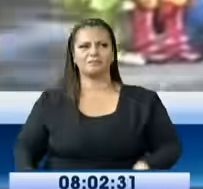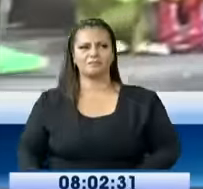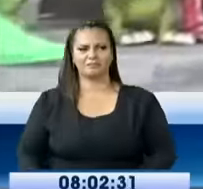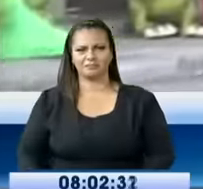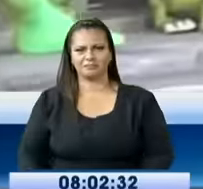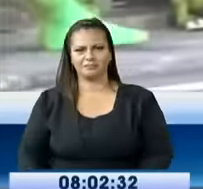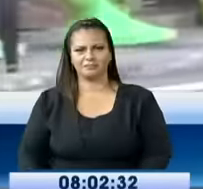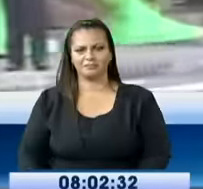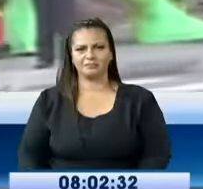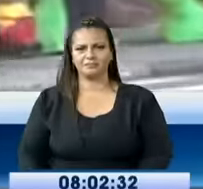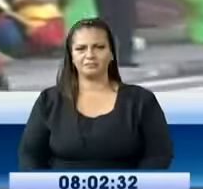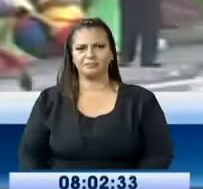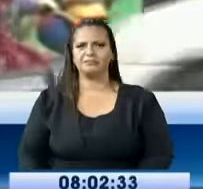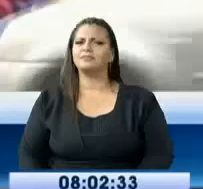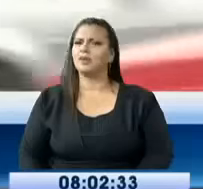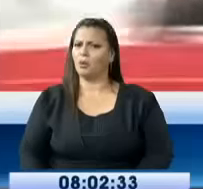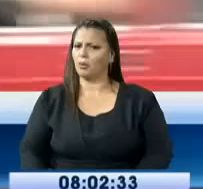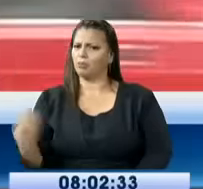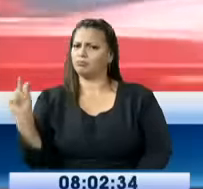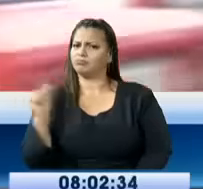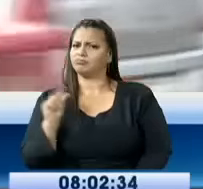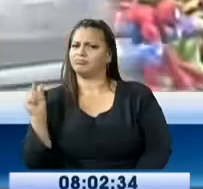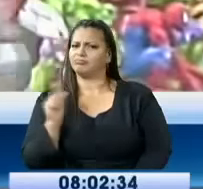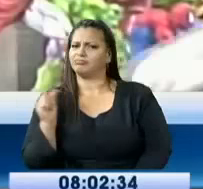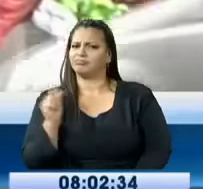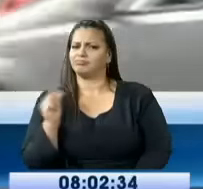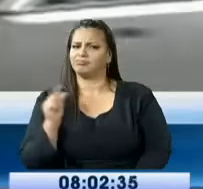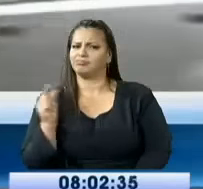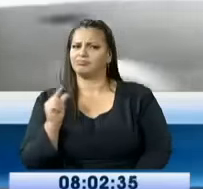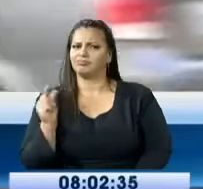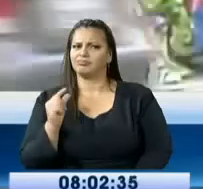venden los monigotes más económicos.